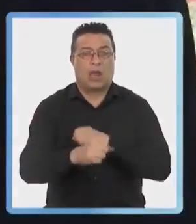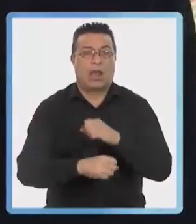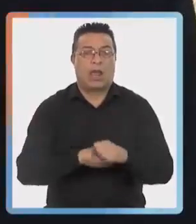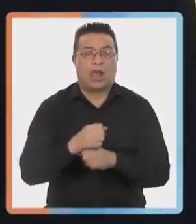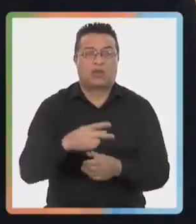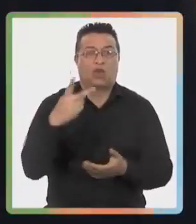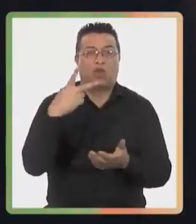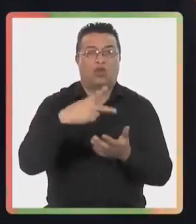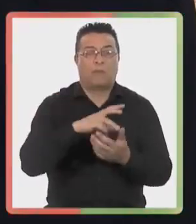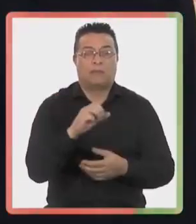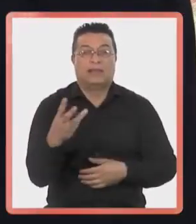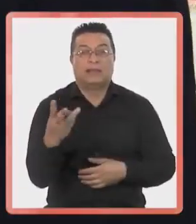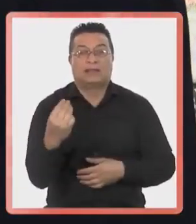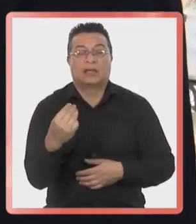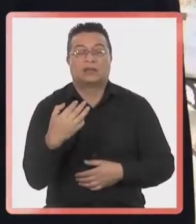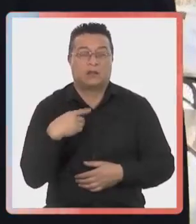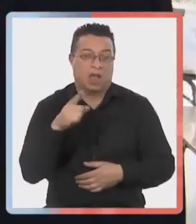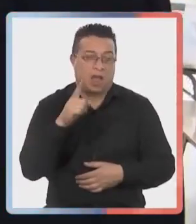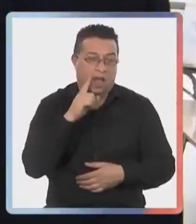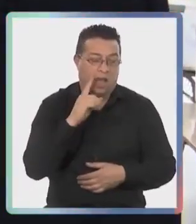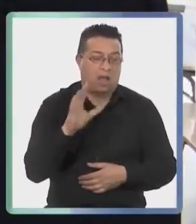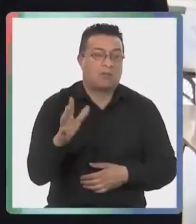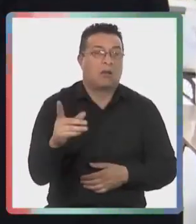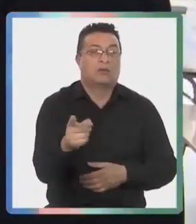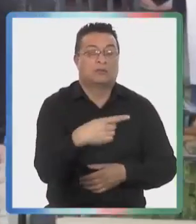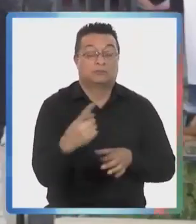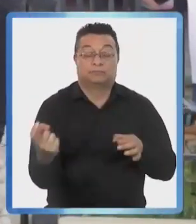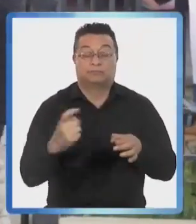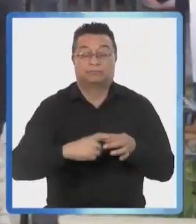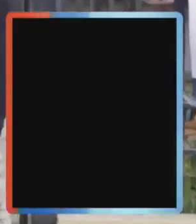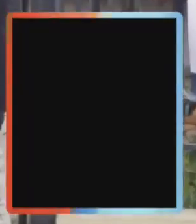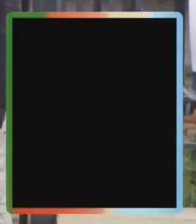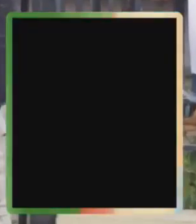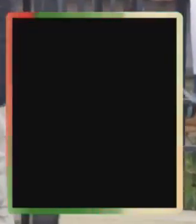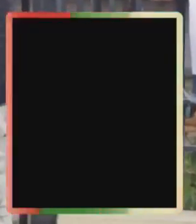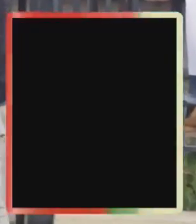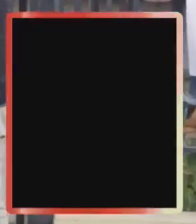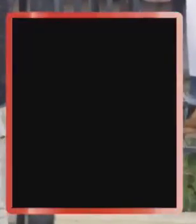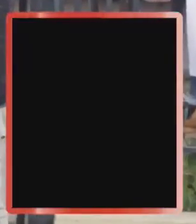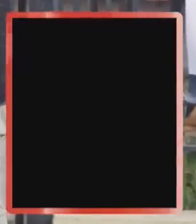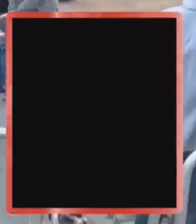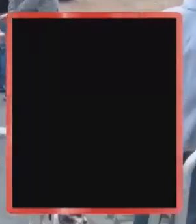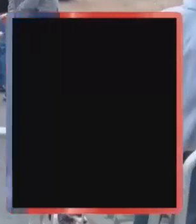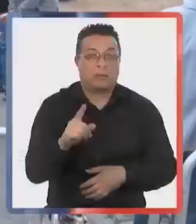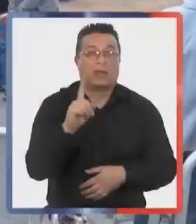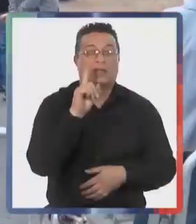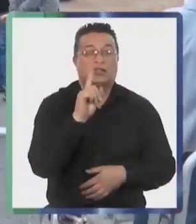año 2013. Desde que se hizo la inscripción automática, teníamos